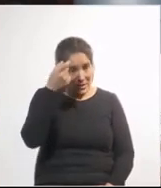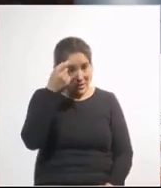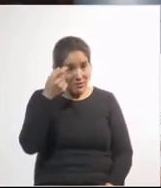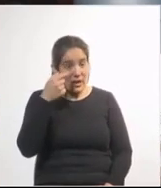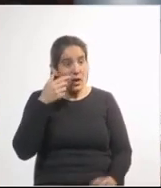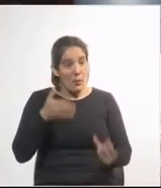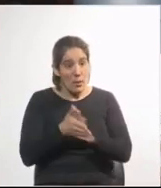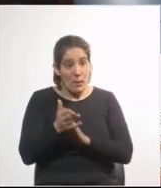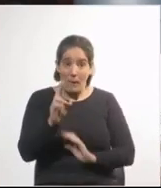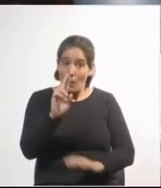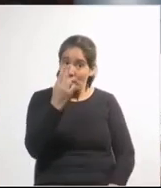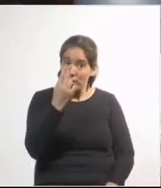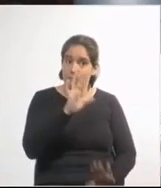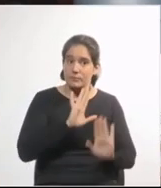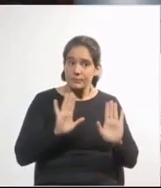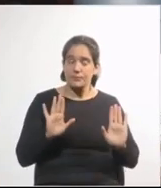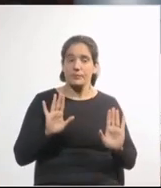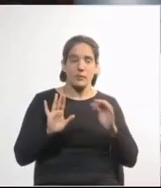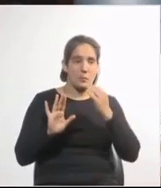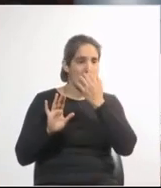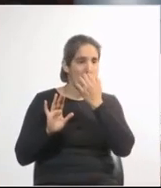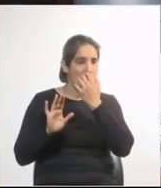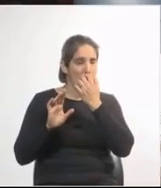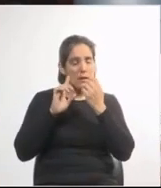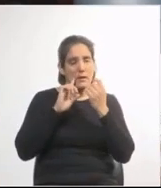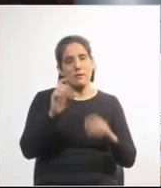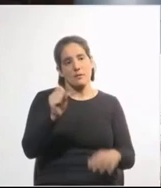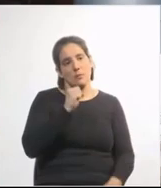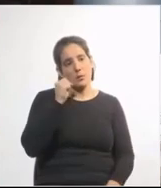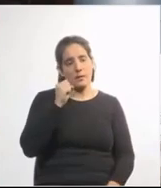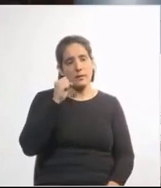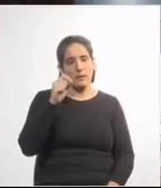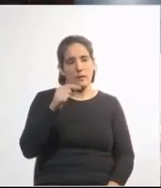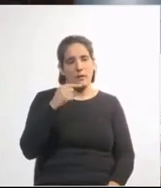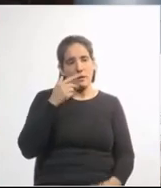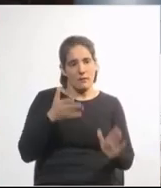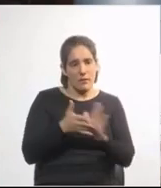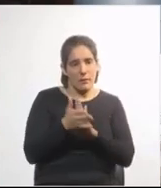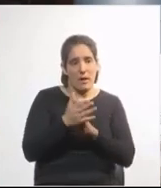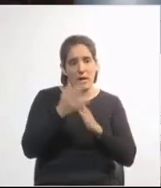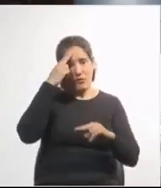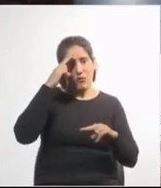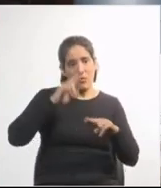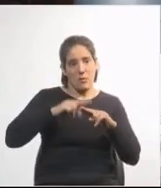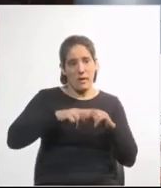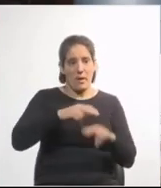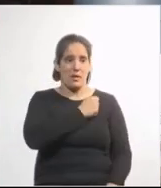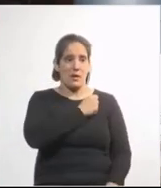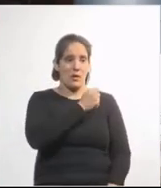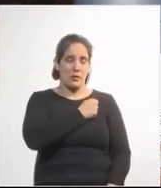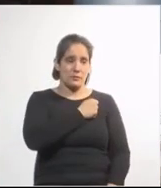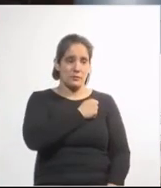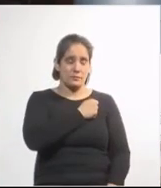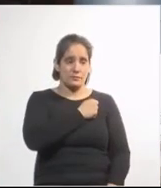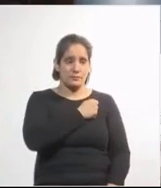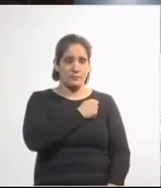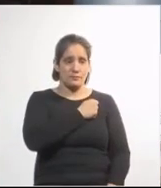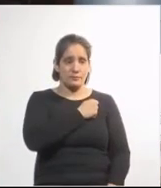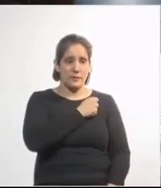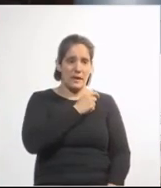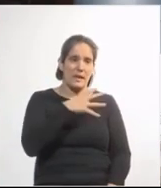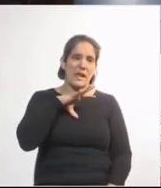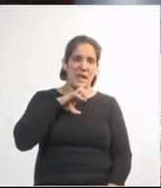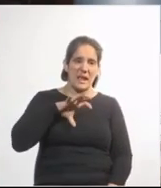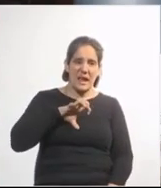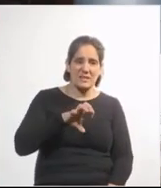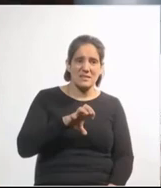que ocasiona la muerte y es factor preponderante de las principales enfermedades cardiovasculares y